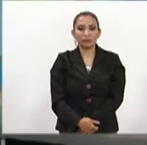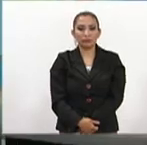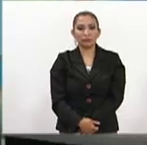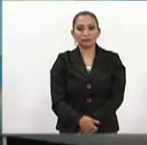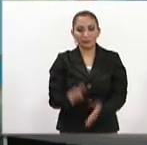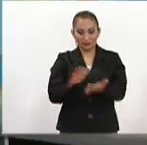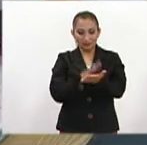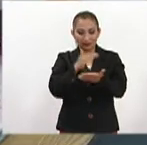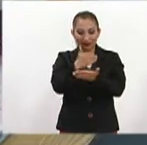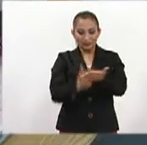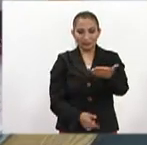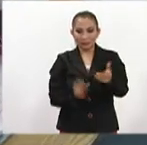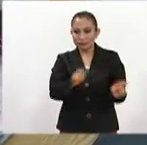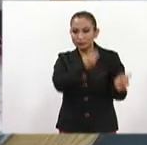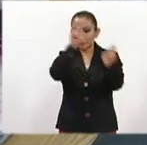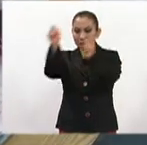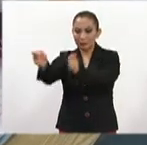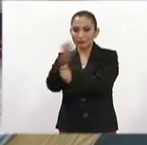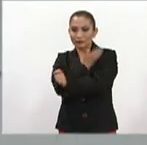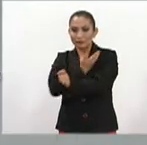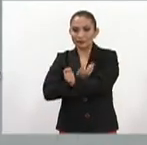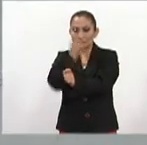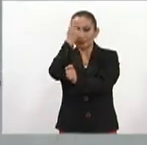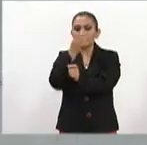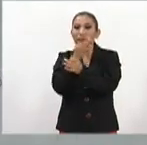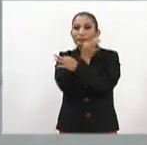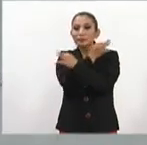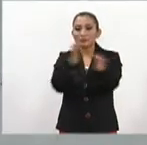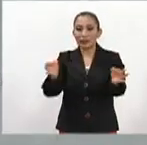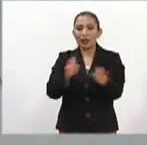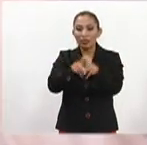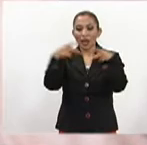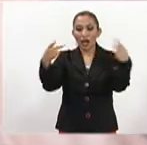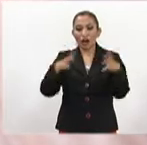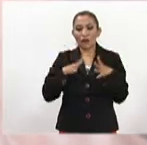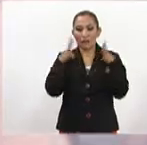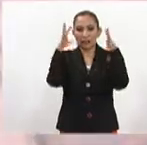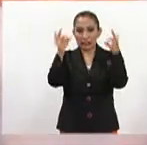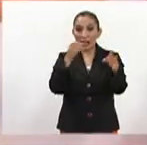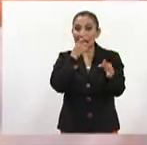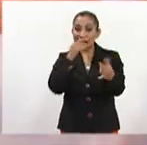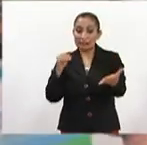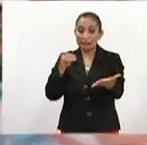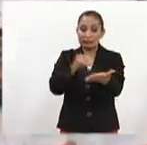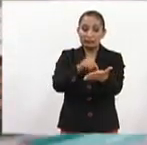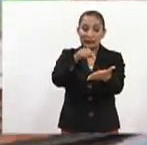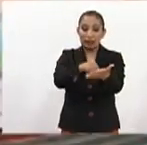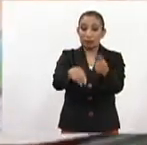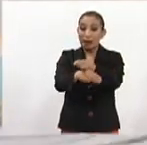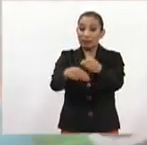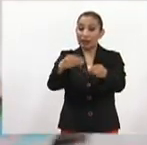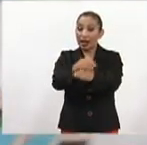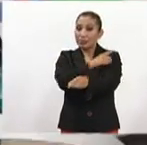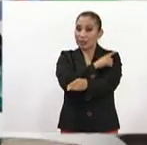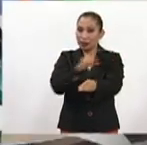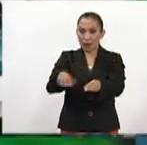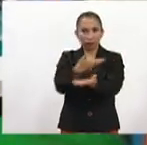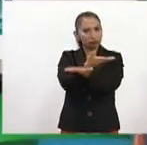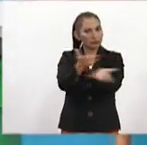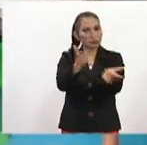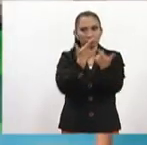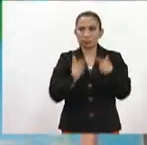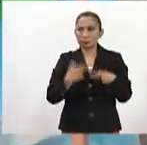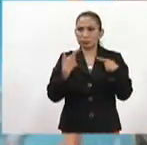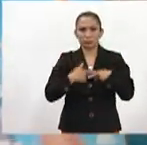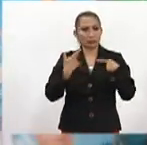El documento que se turnó al Ejecutivo Federal para su publicación en el Diario Oficial de la Federación señala que estos materiales deben estar a disposición de la